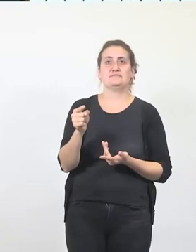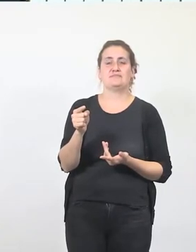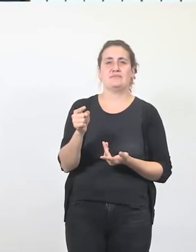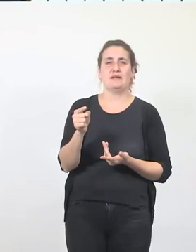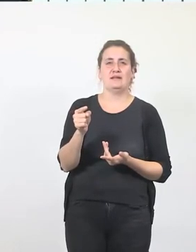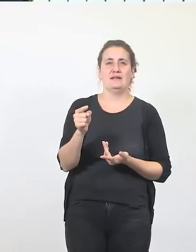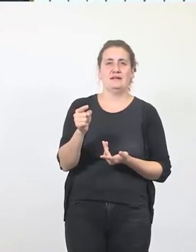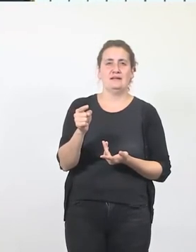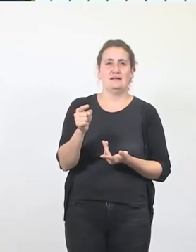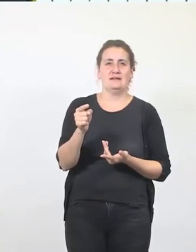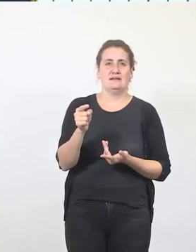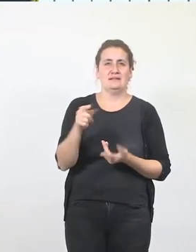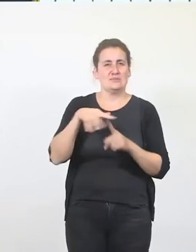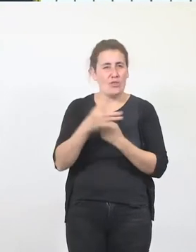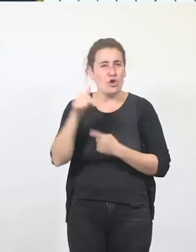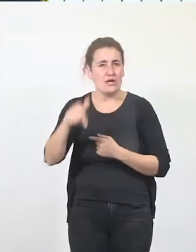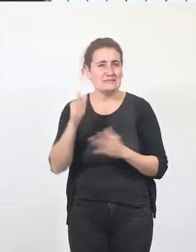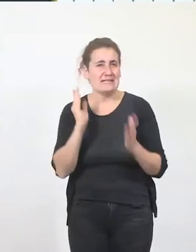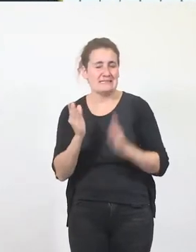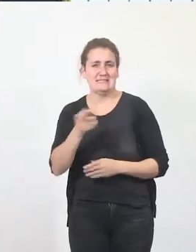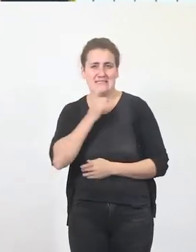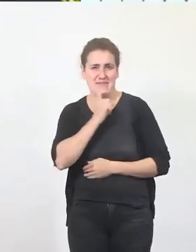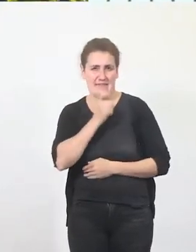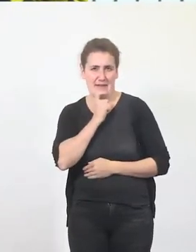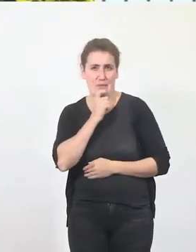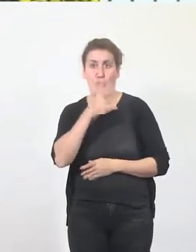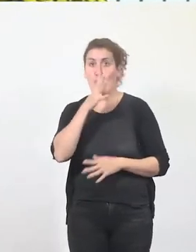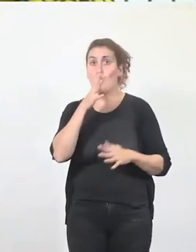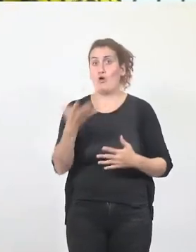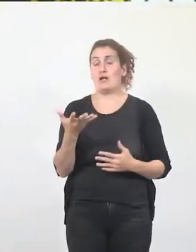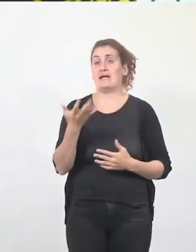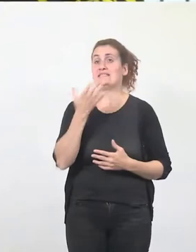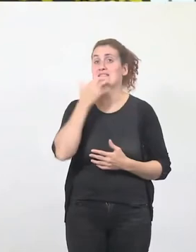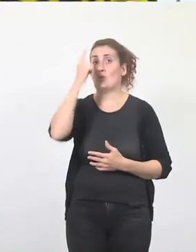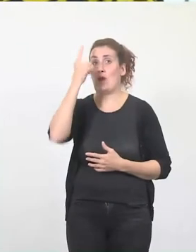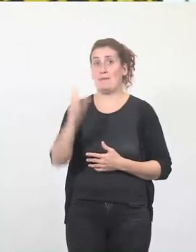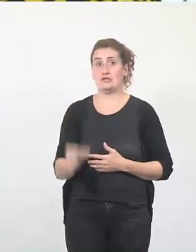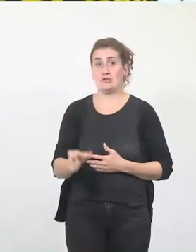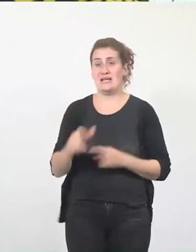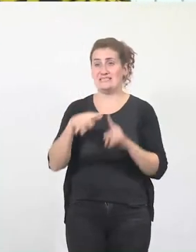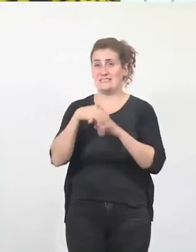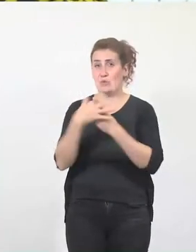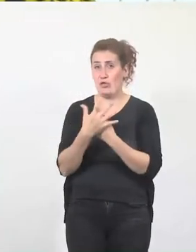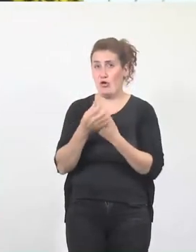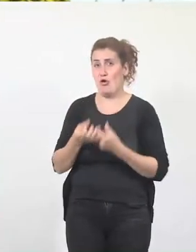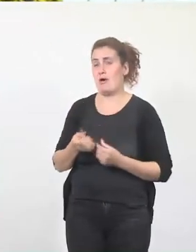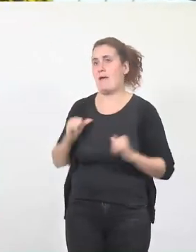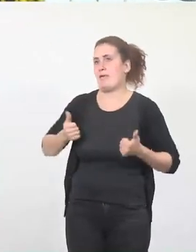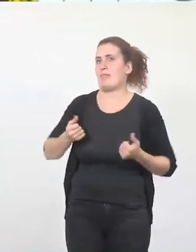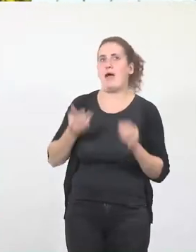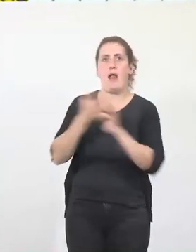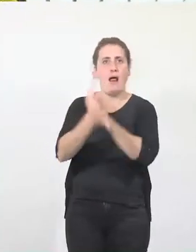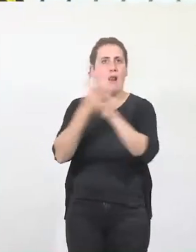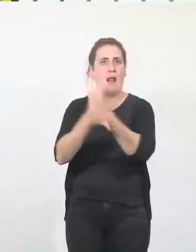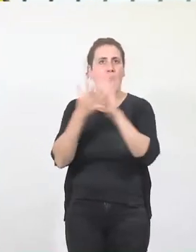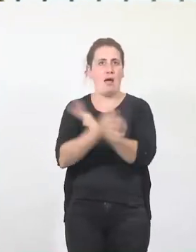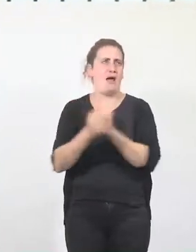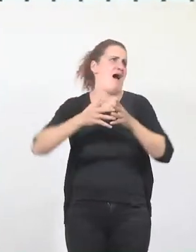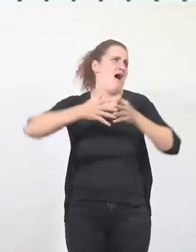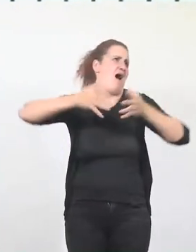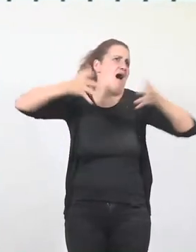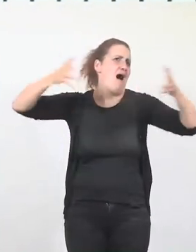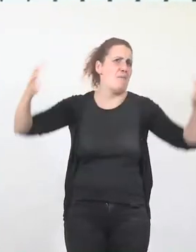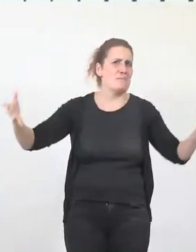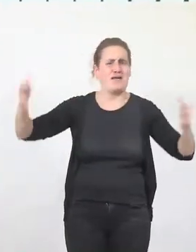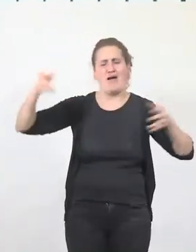tratar algo, porque yo creo que cuando uno empieza a hablar de una situación tan amplia, tan profunda,